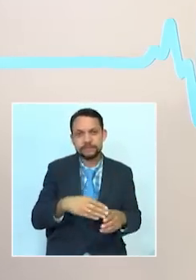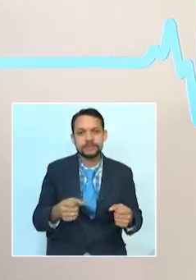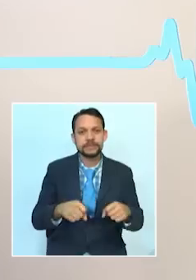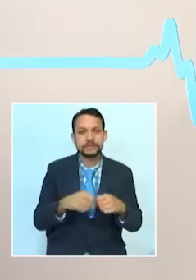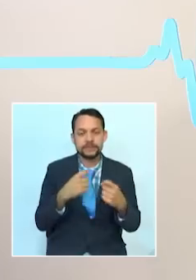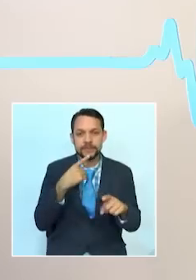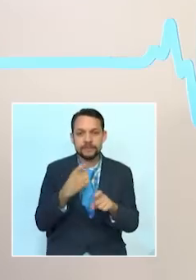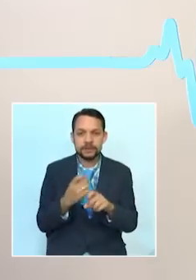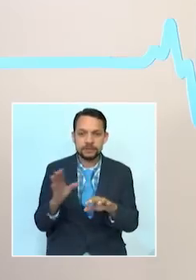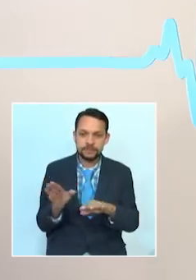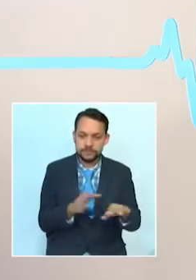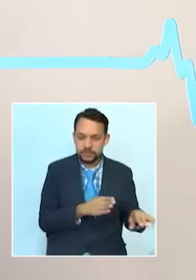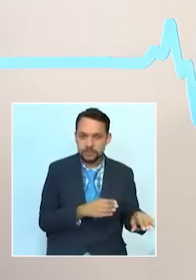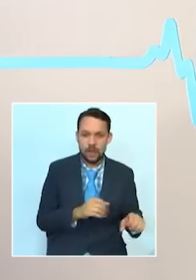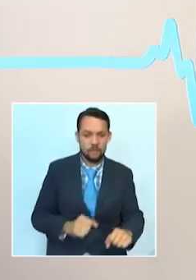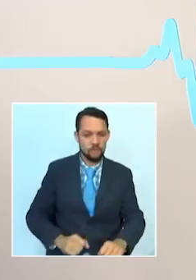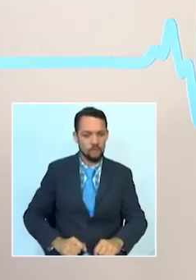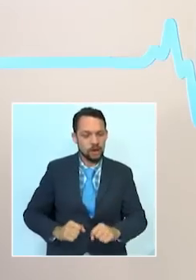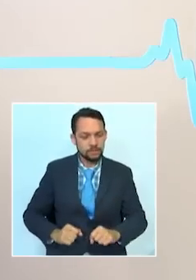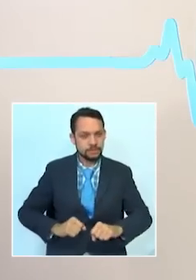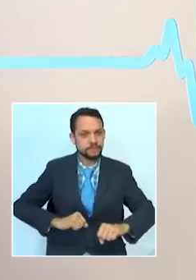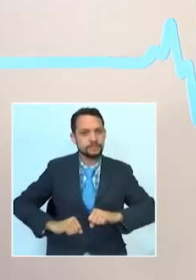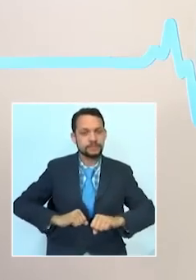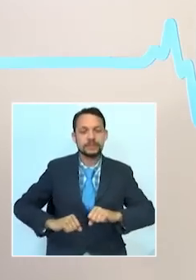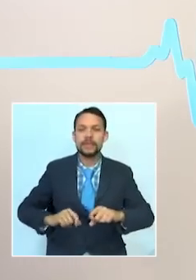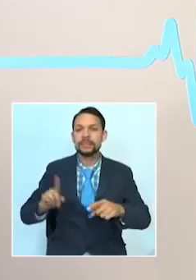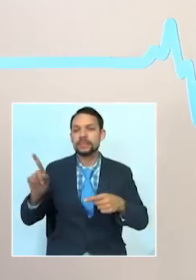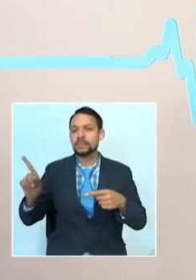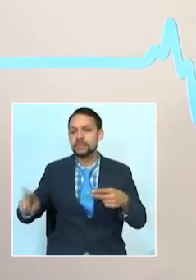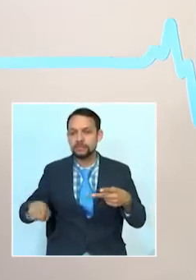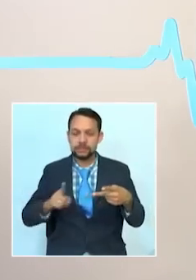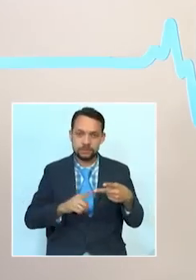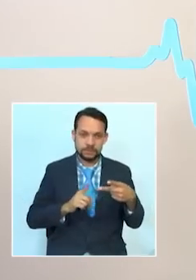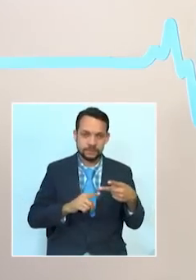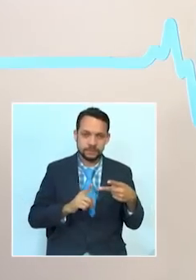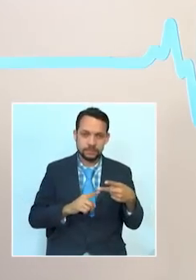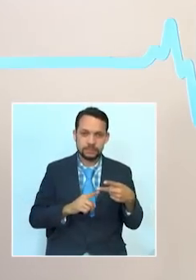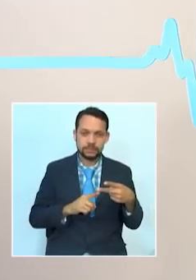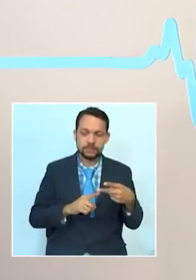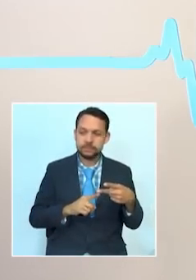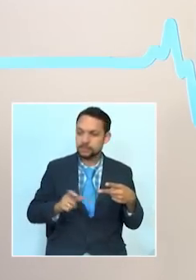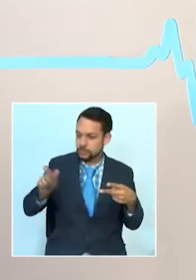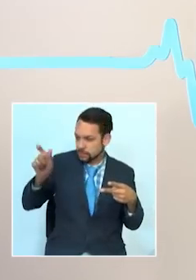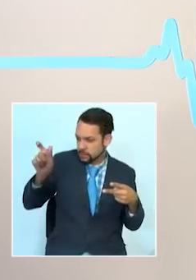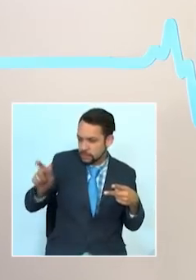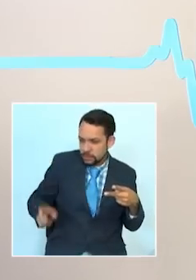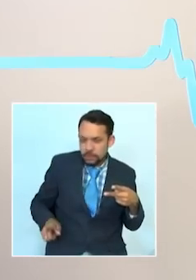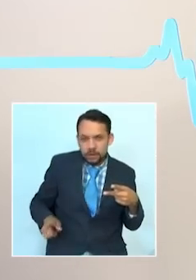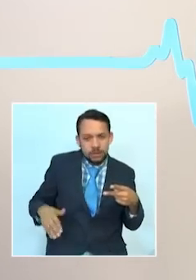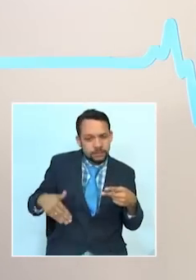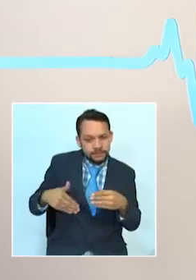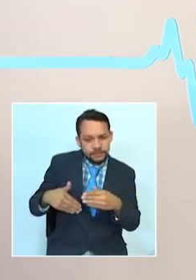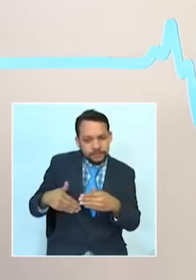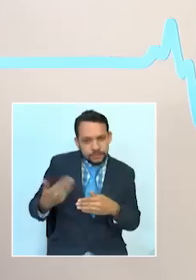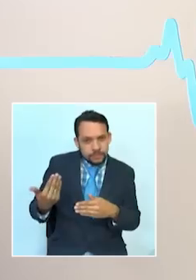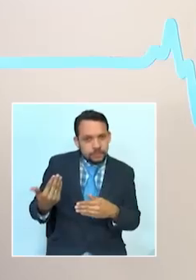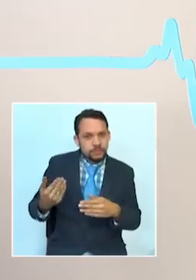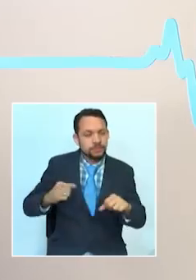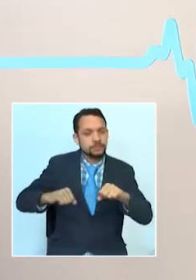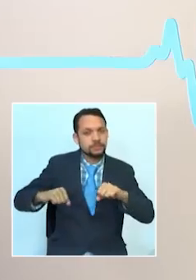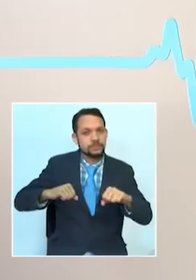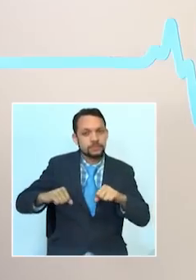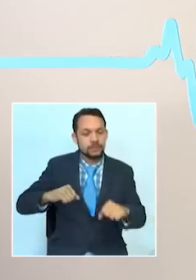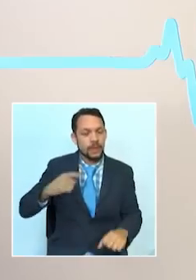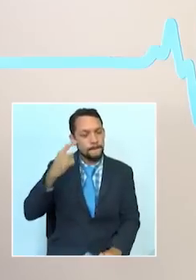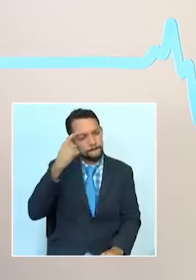coma buena proteína Pero también es muy importante eh en el paciente empezar a hacer actividades que le